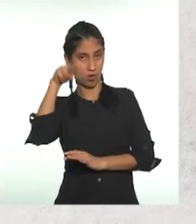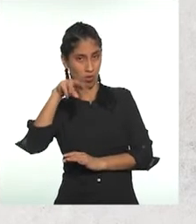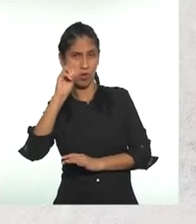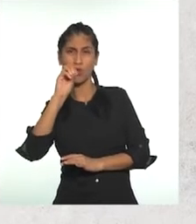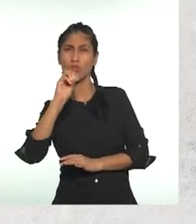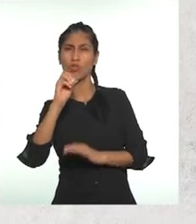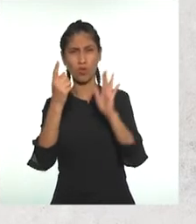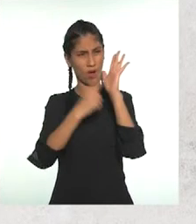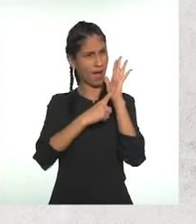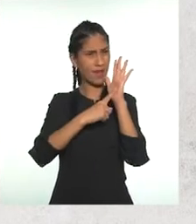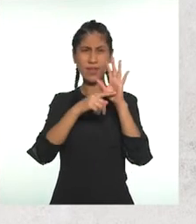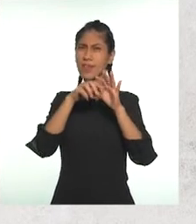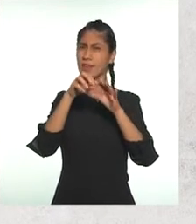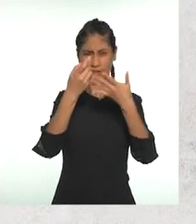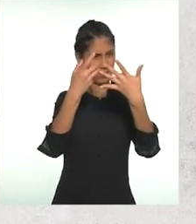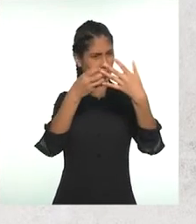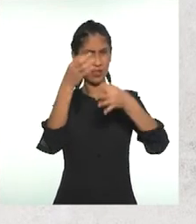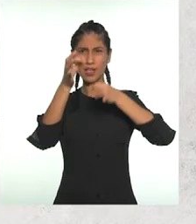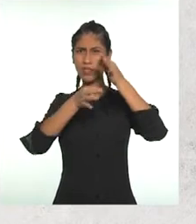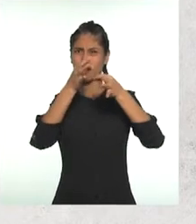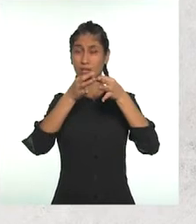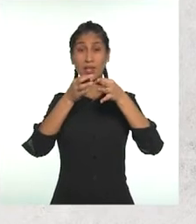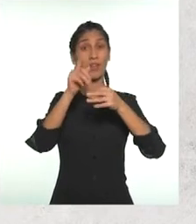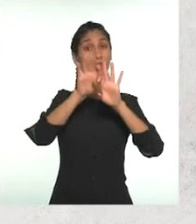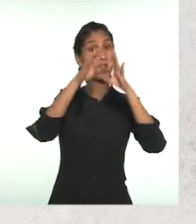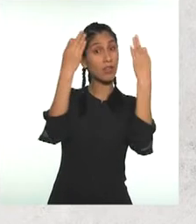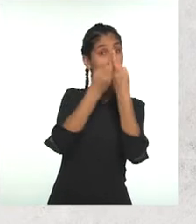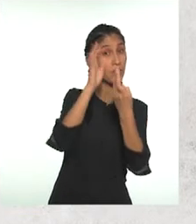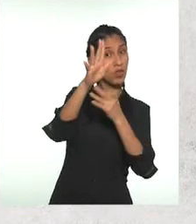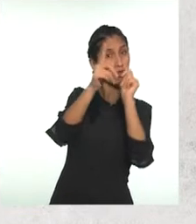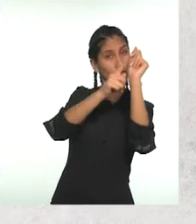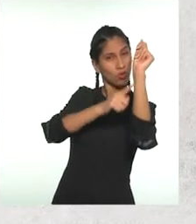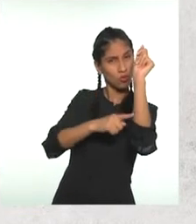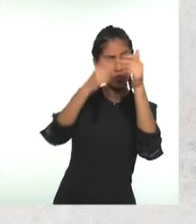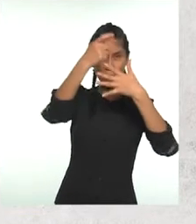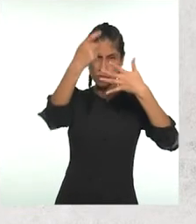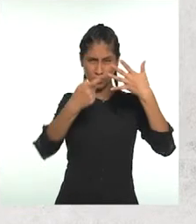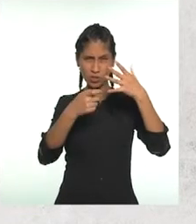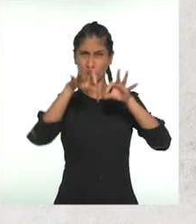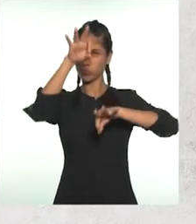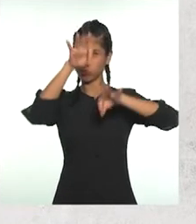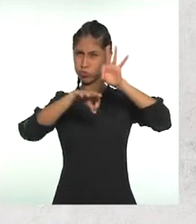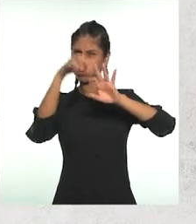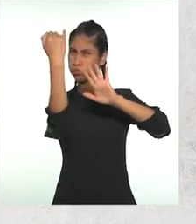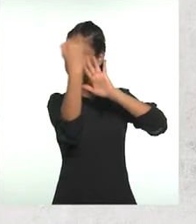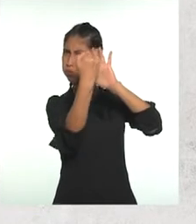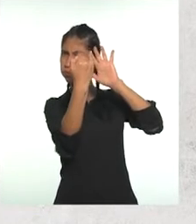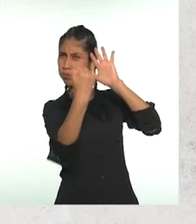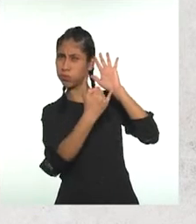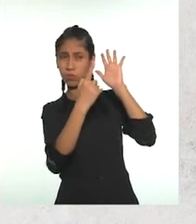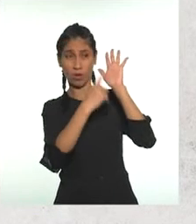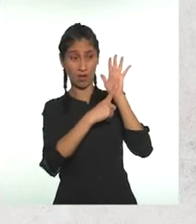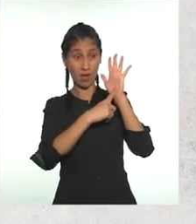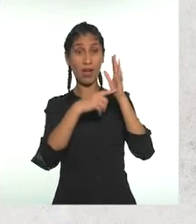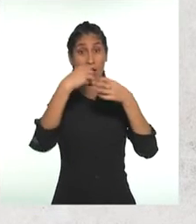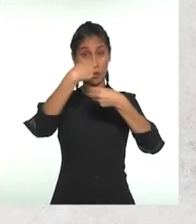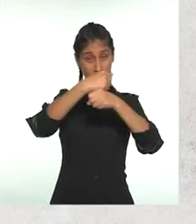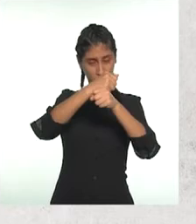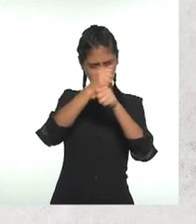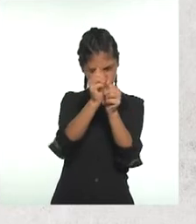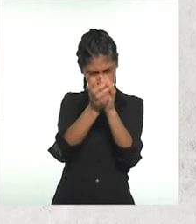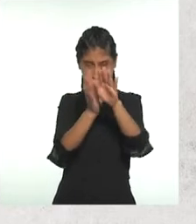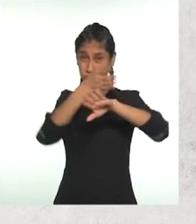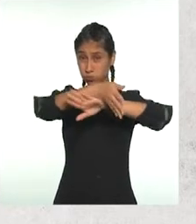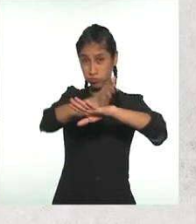escenas familiares costumbristas y en torno a mitos y tradiciones. Las tablas son elaboradas con